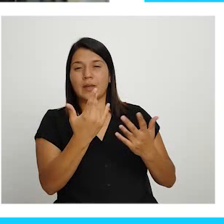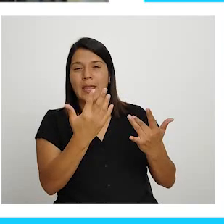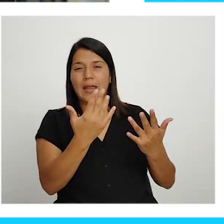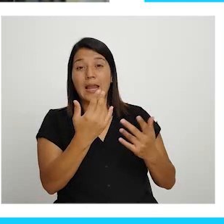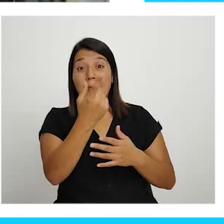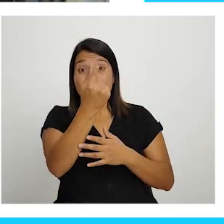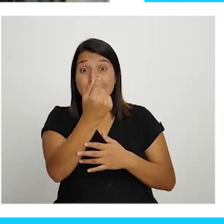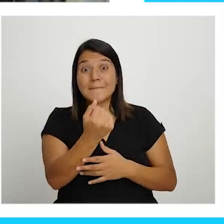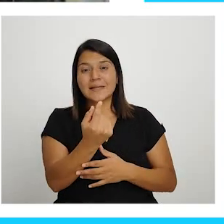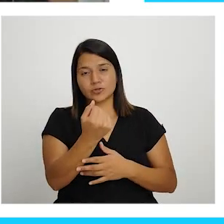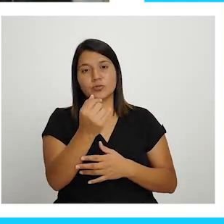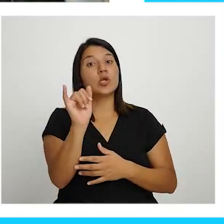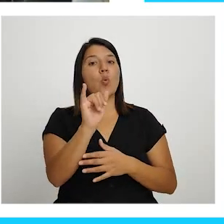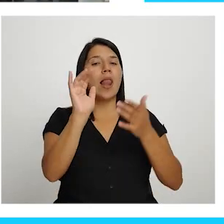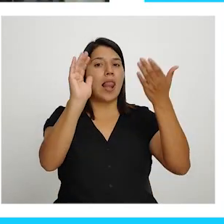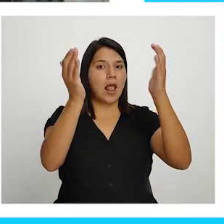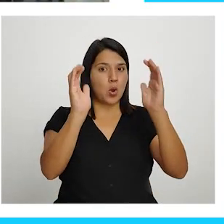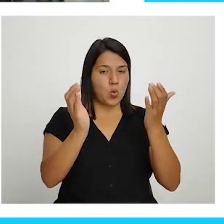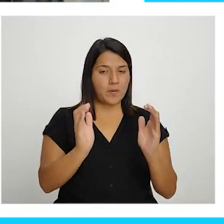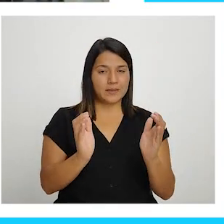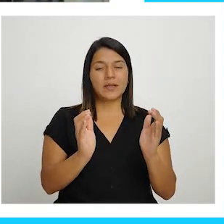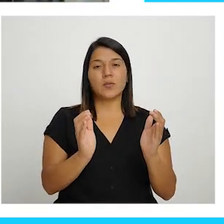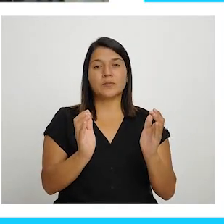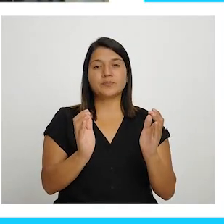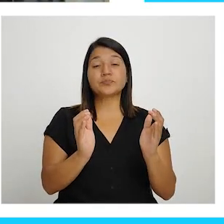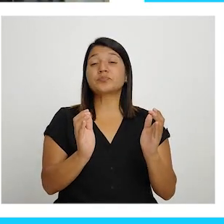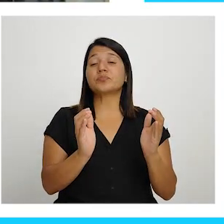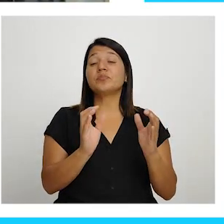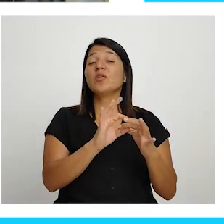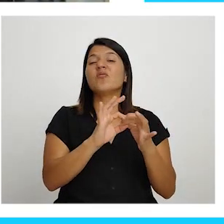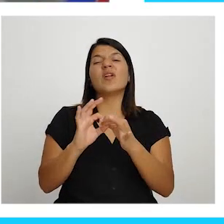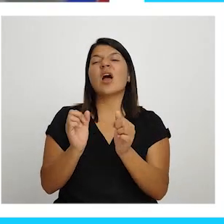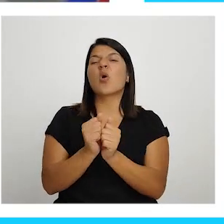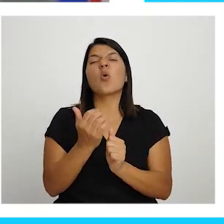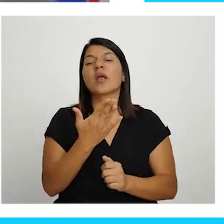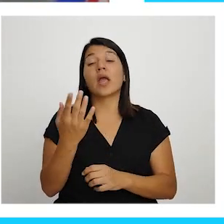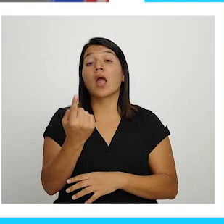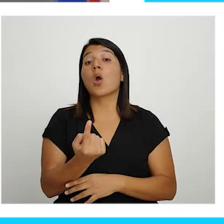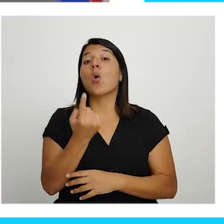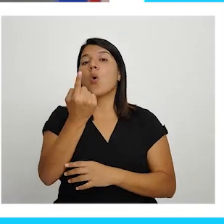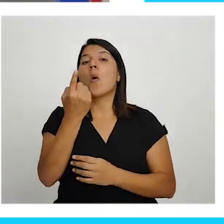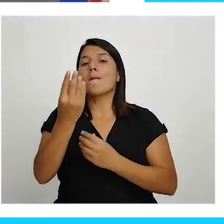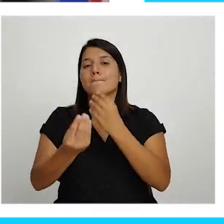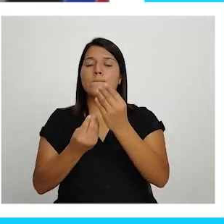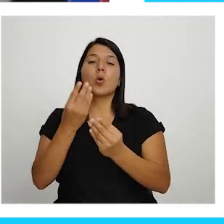costo comparativo también de